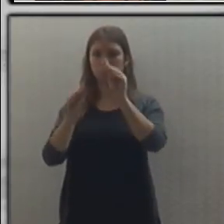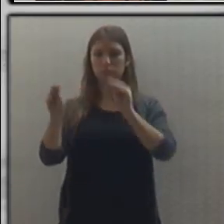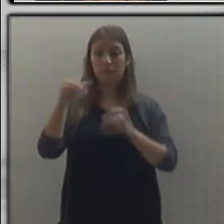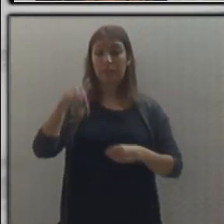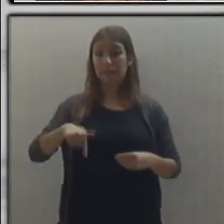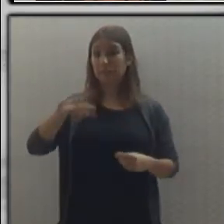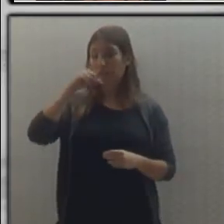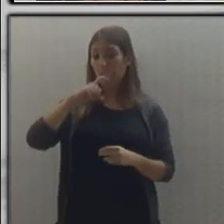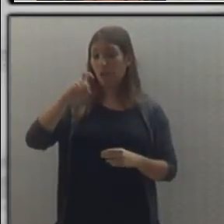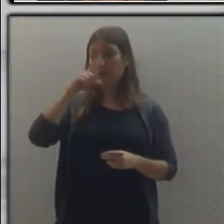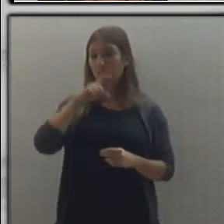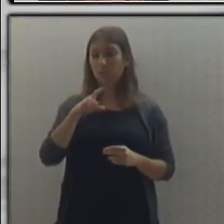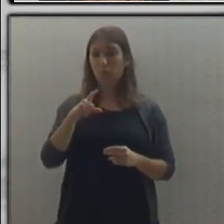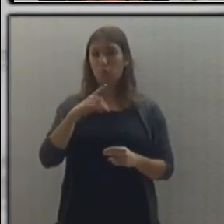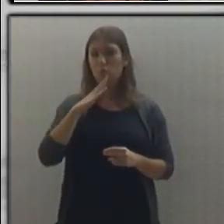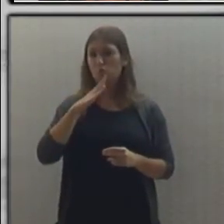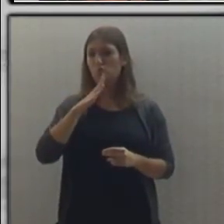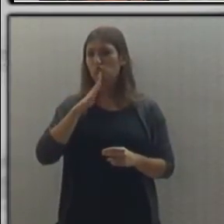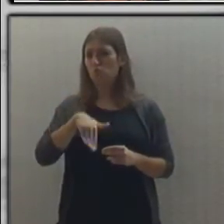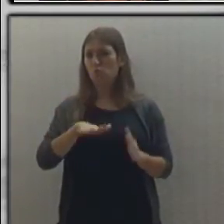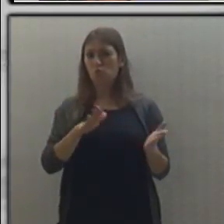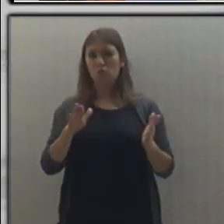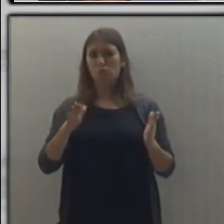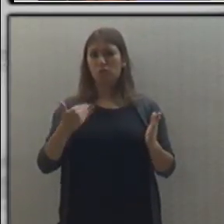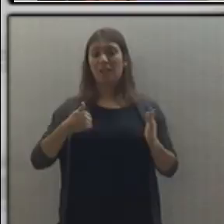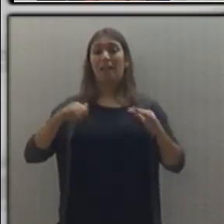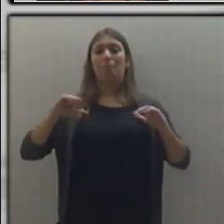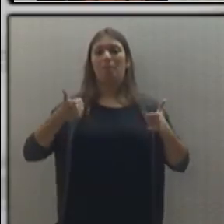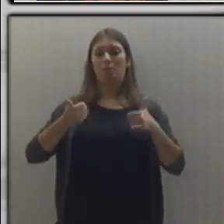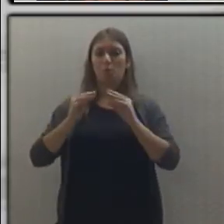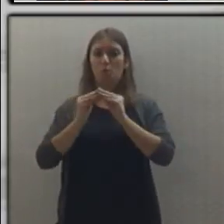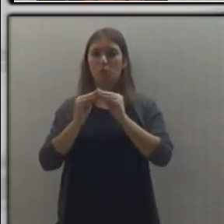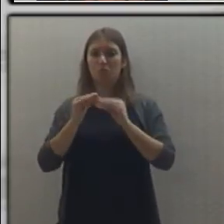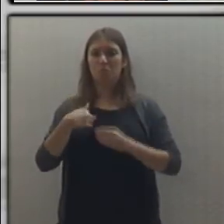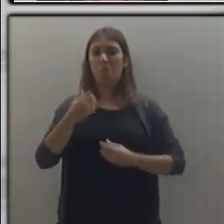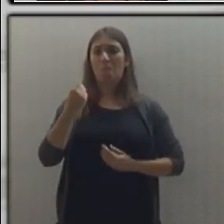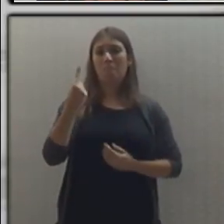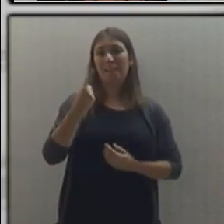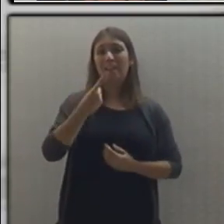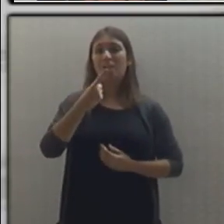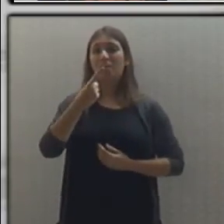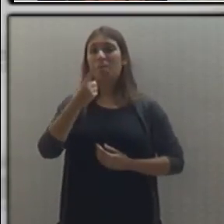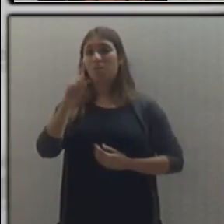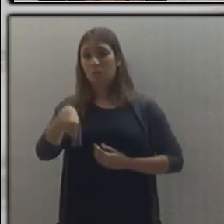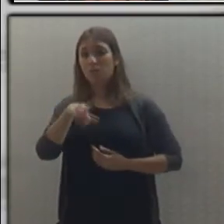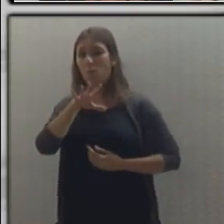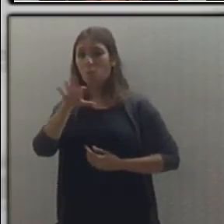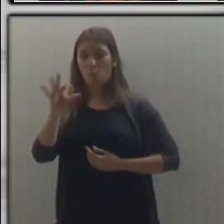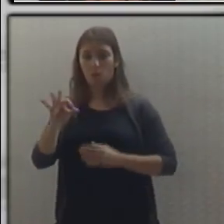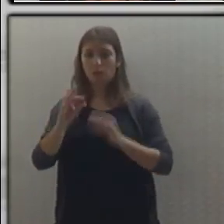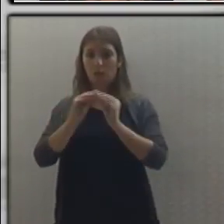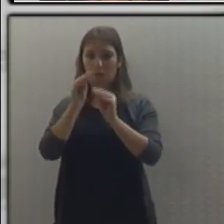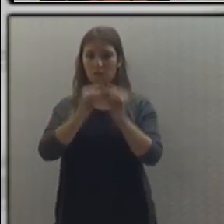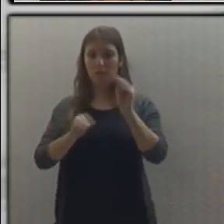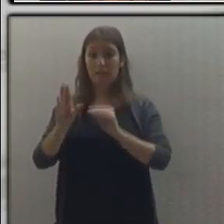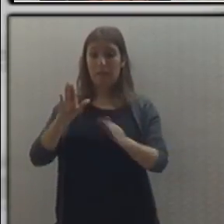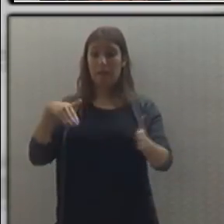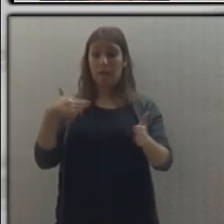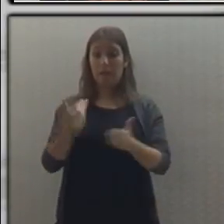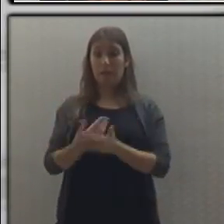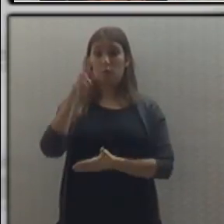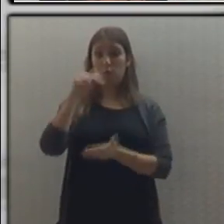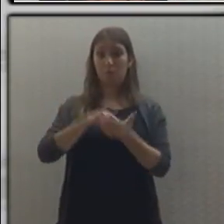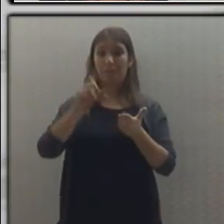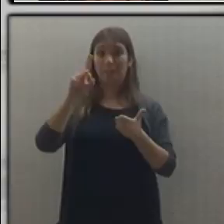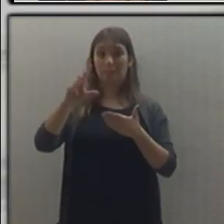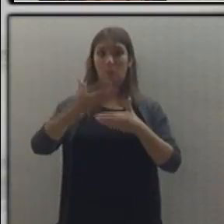este año estamos empezando a realizar 1.150 intervenciones hasta finales del